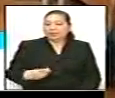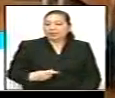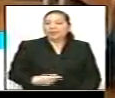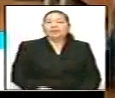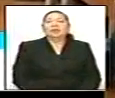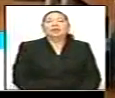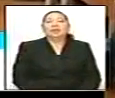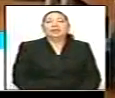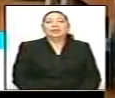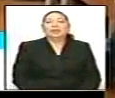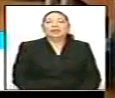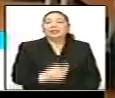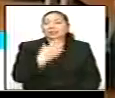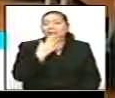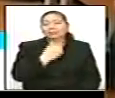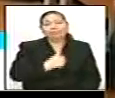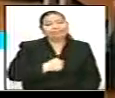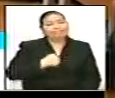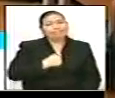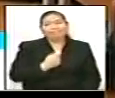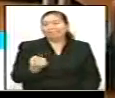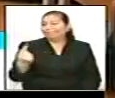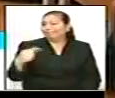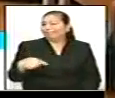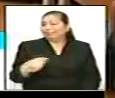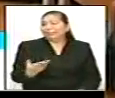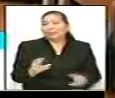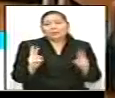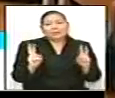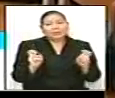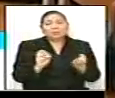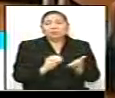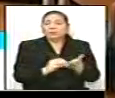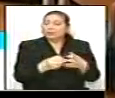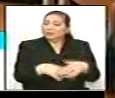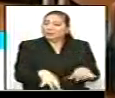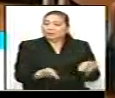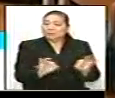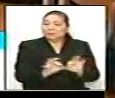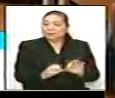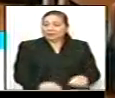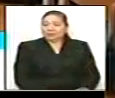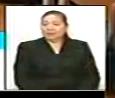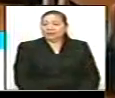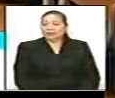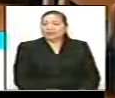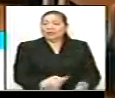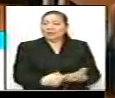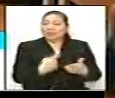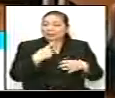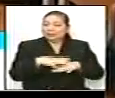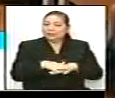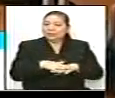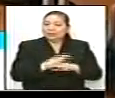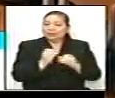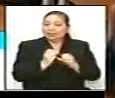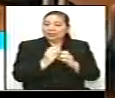Dumbler, quien lamenta no haber estado con ustedes ante un tema tan importante como el que se está tratando el día